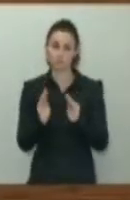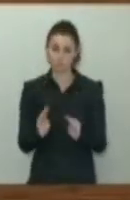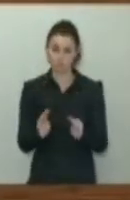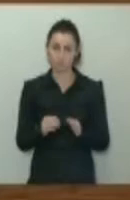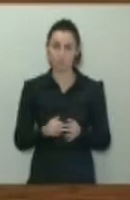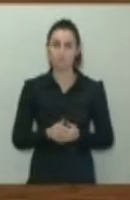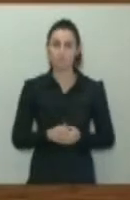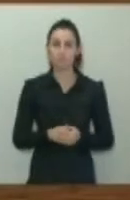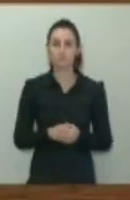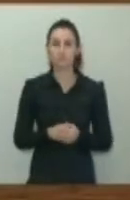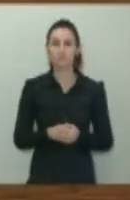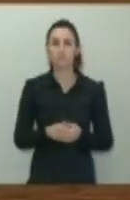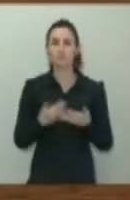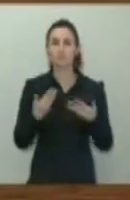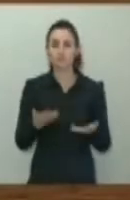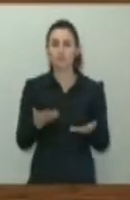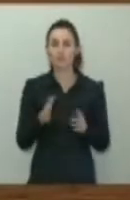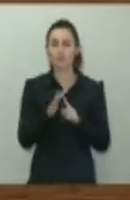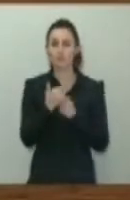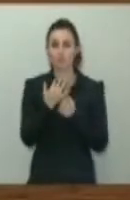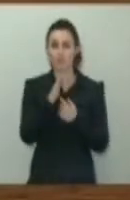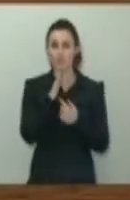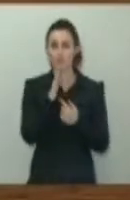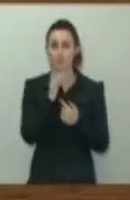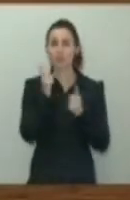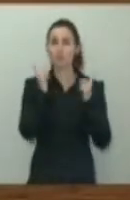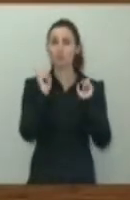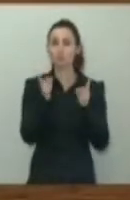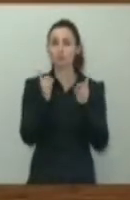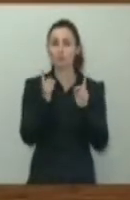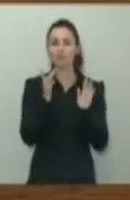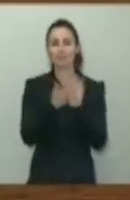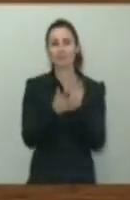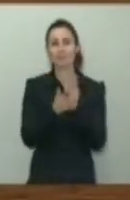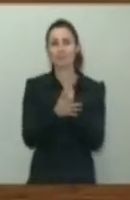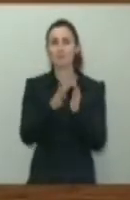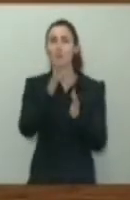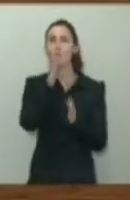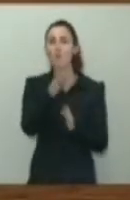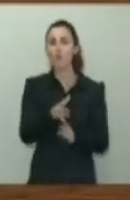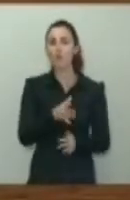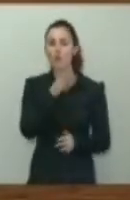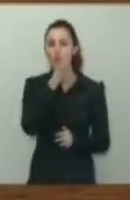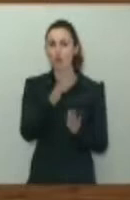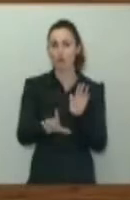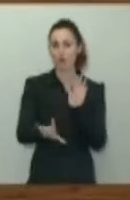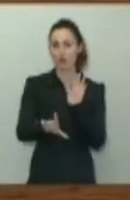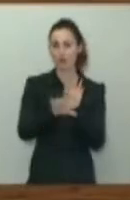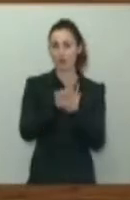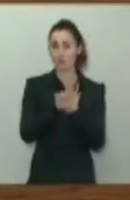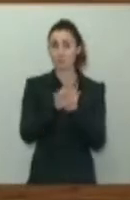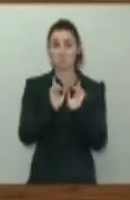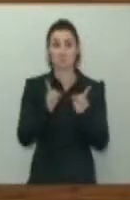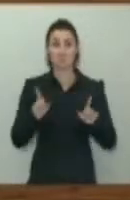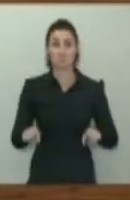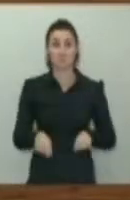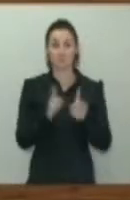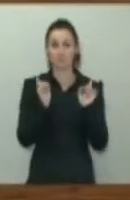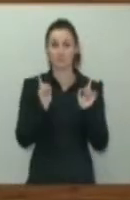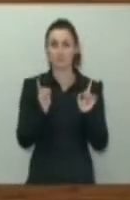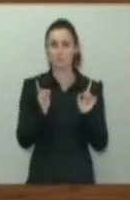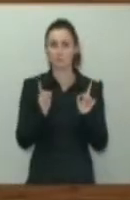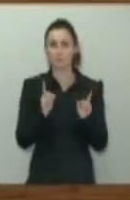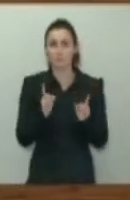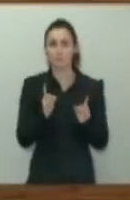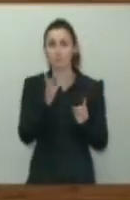conlleva. Esta circunstancia, que simplemente describe el objeto de la ley, en ningún caso entendemos que implica que